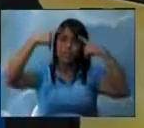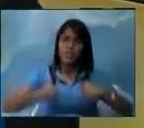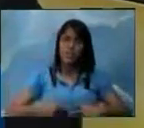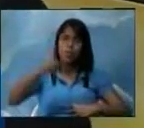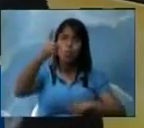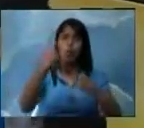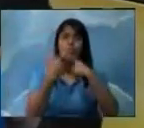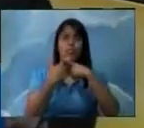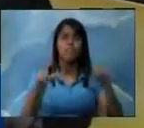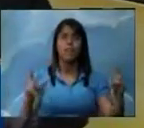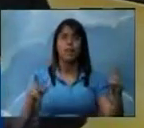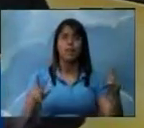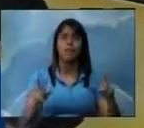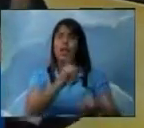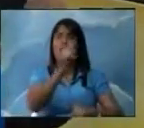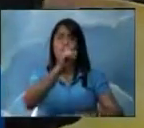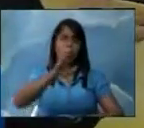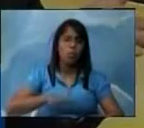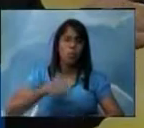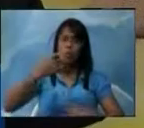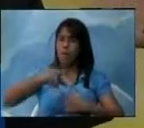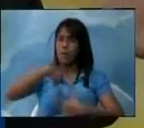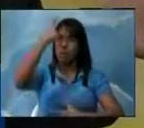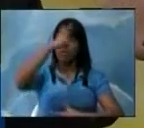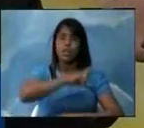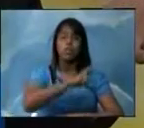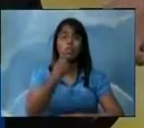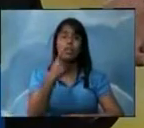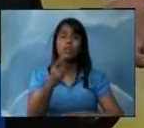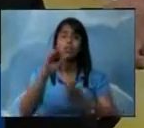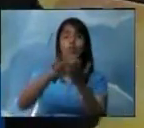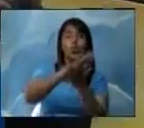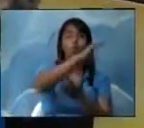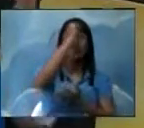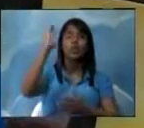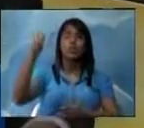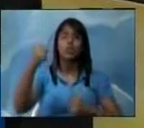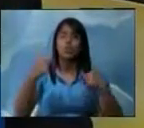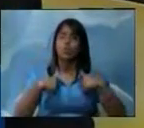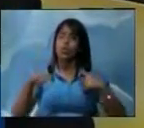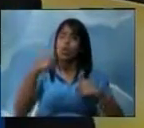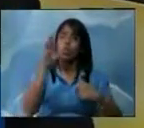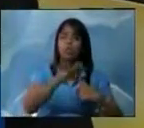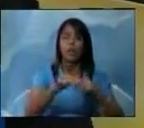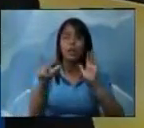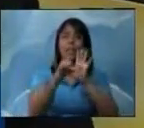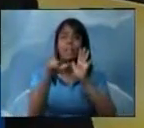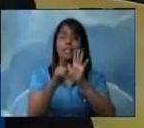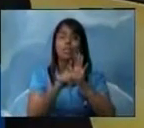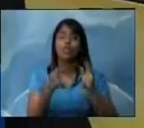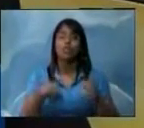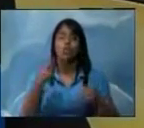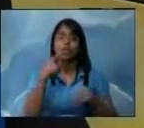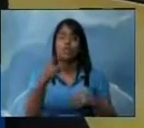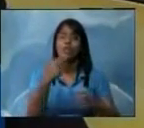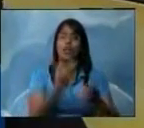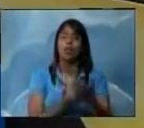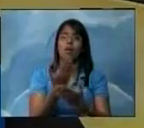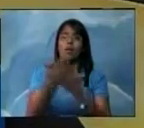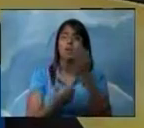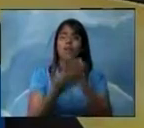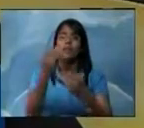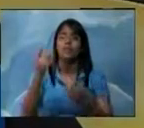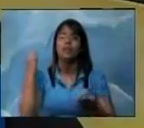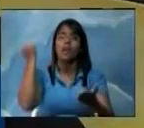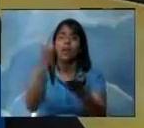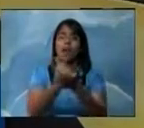somos diferentes. No podemos avergonzarnos de decir un gloria a Dios. Yo cuando estaba en el liceo, yo levantaba la mano y decía amén.